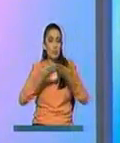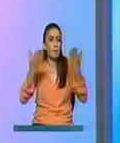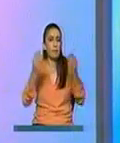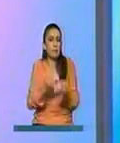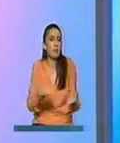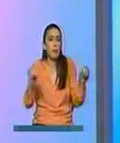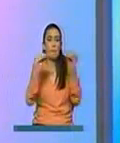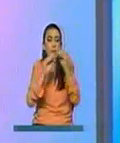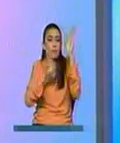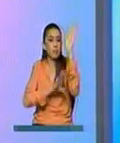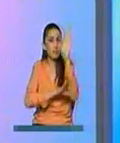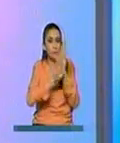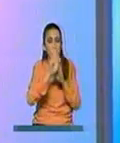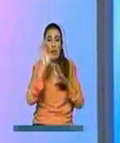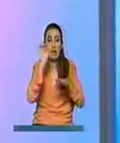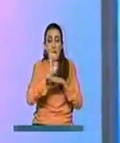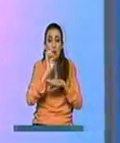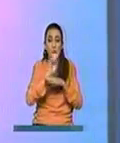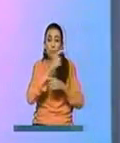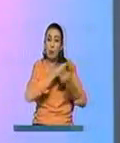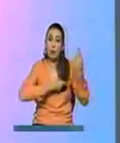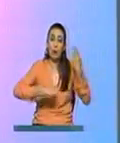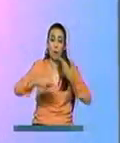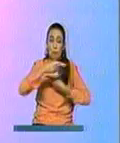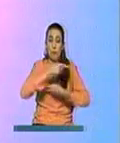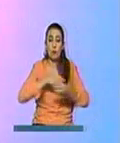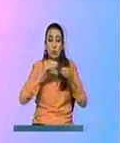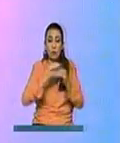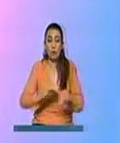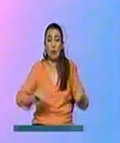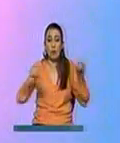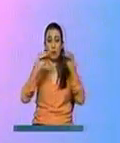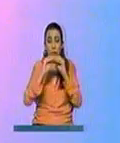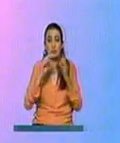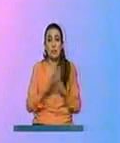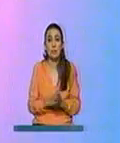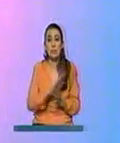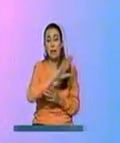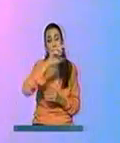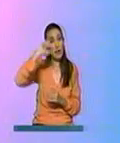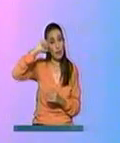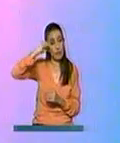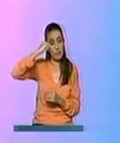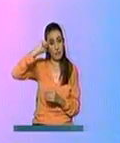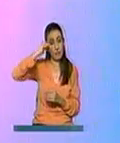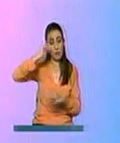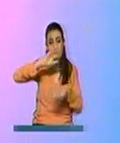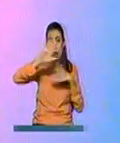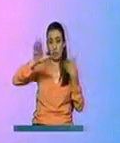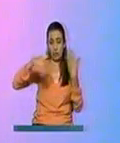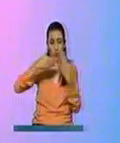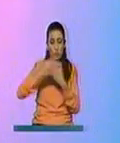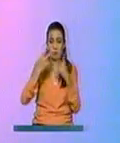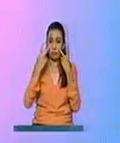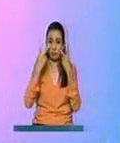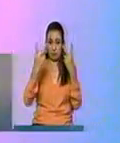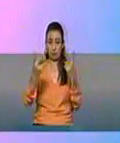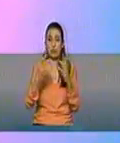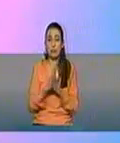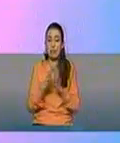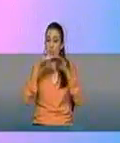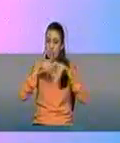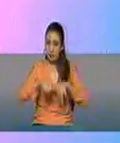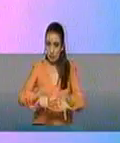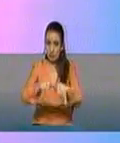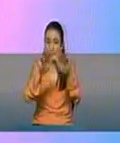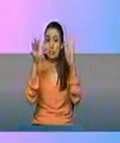los emprendimientos en el país. Así que regresaremos en breve para seguir conversando y queremos recordarles a todos quienes nos están viendo también y siguiendo a